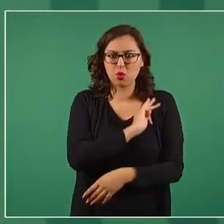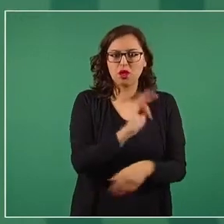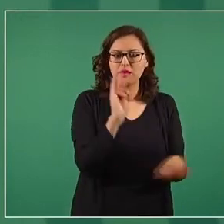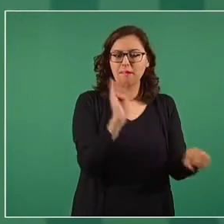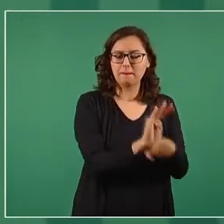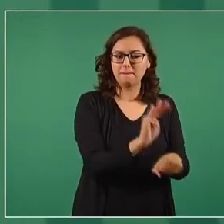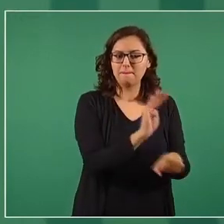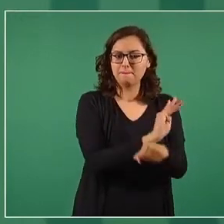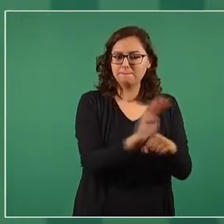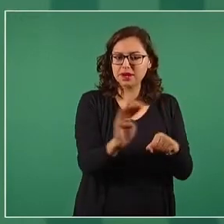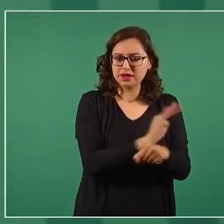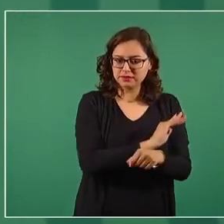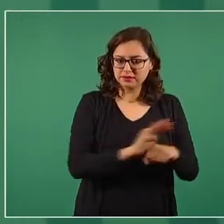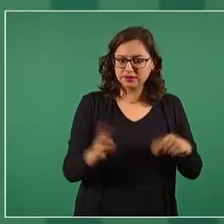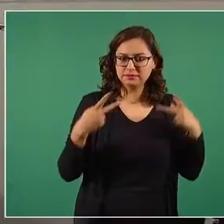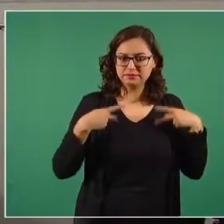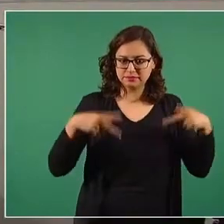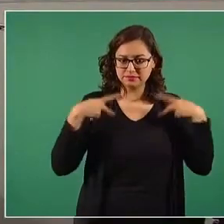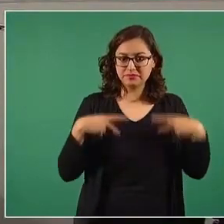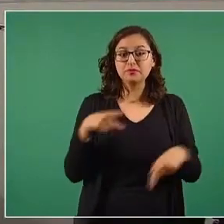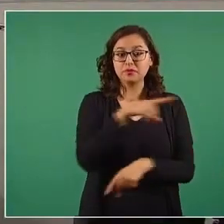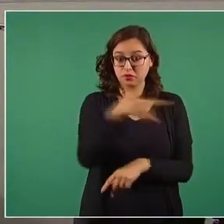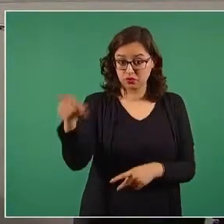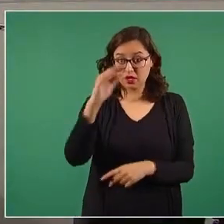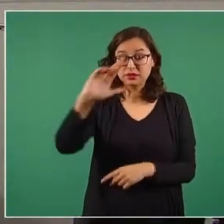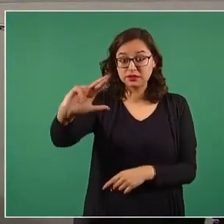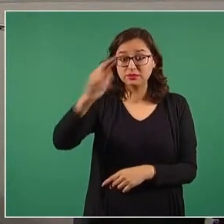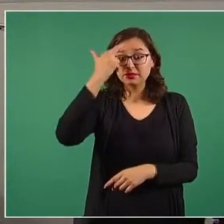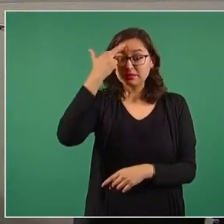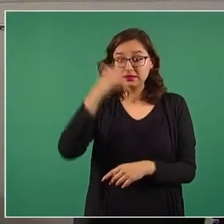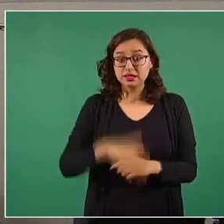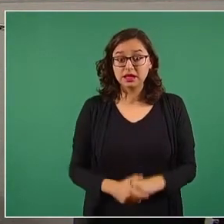que revisaran qué municipio.